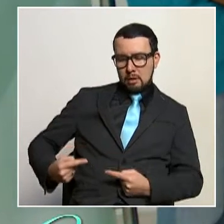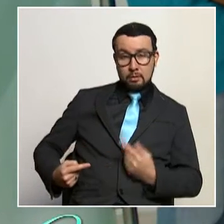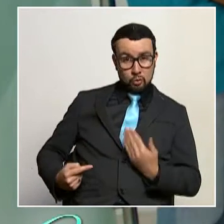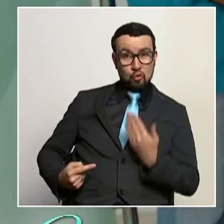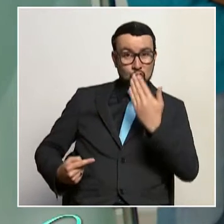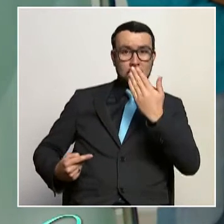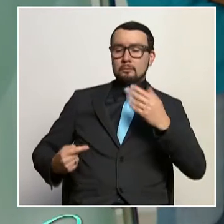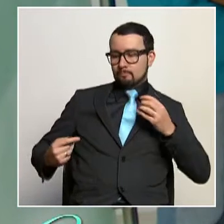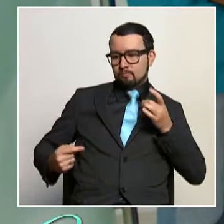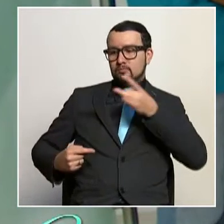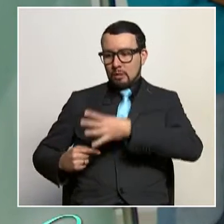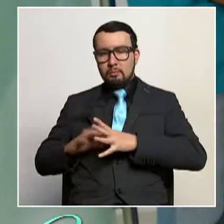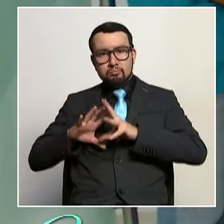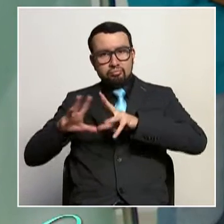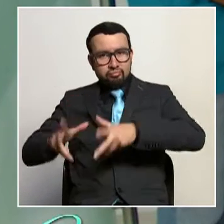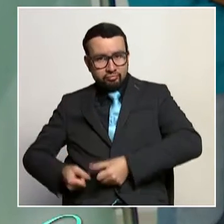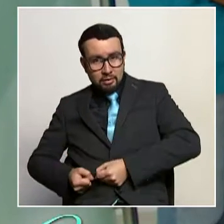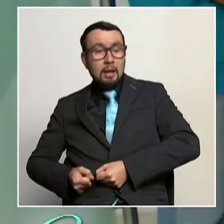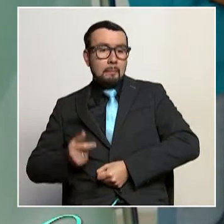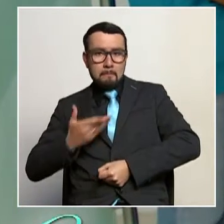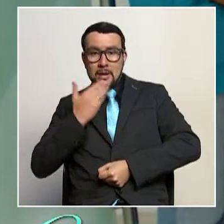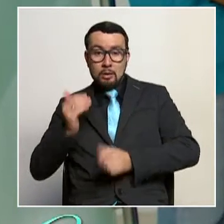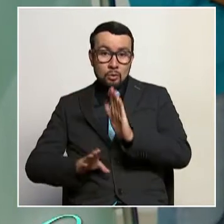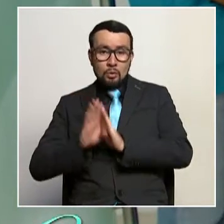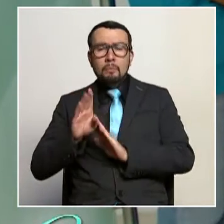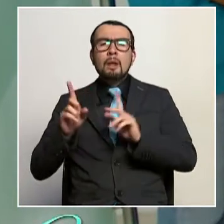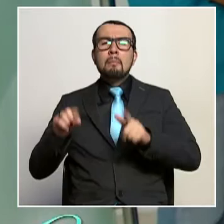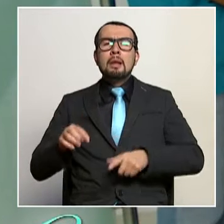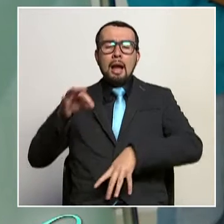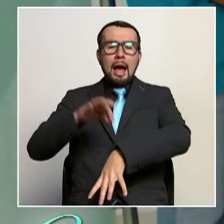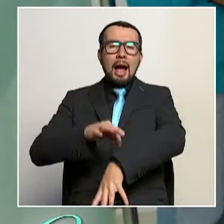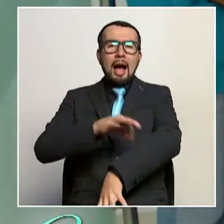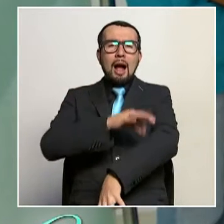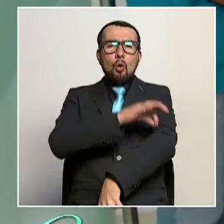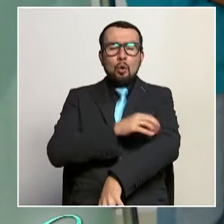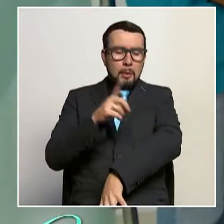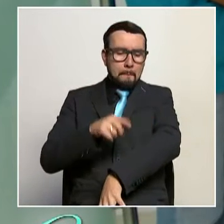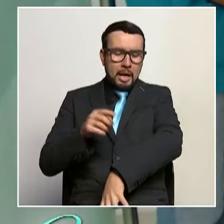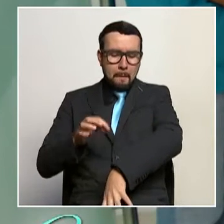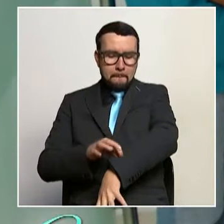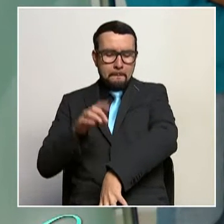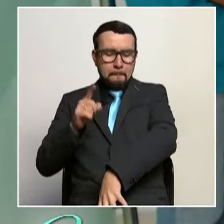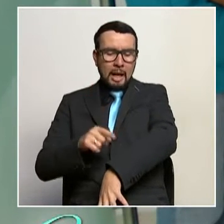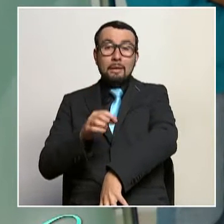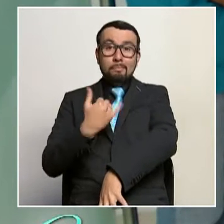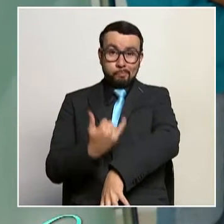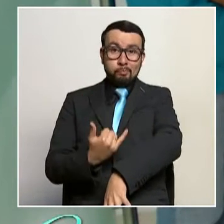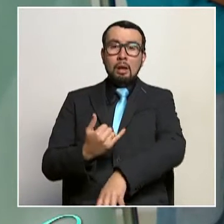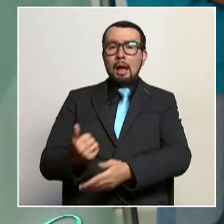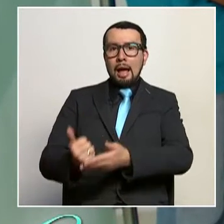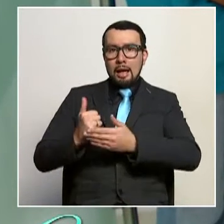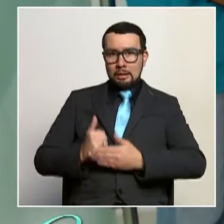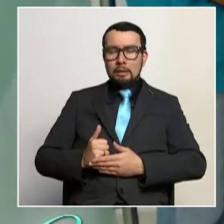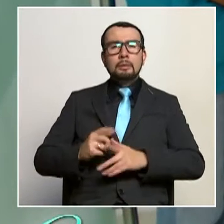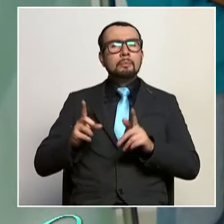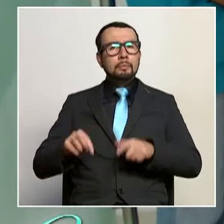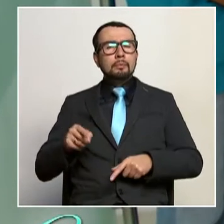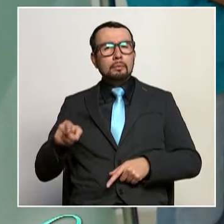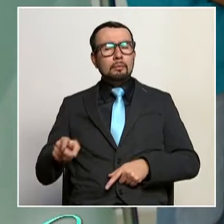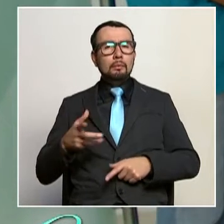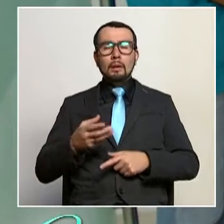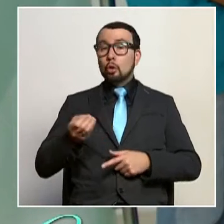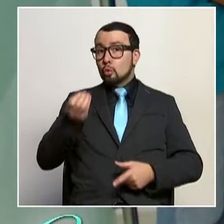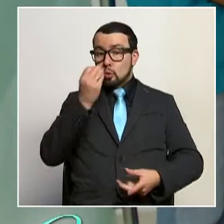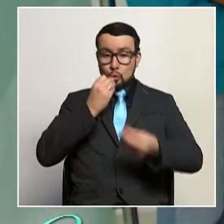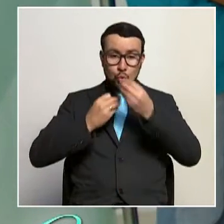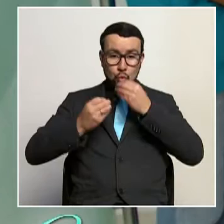ir mejorando. Agregado a eso vienen las agujas de acupuntura, vienen las agujas de terapia neural, vienen la